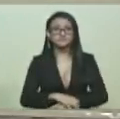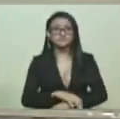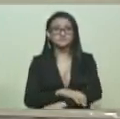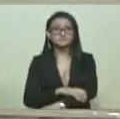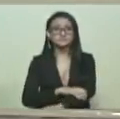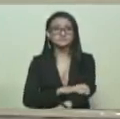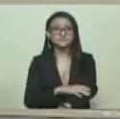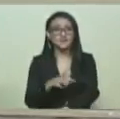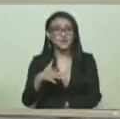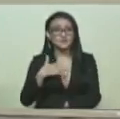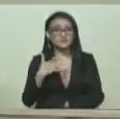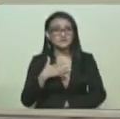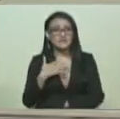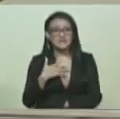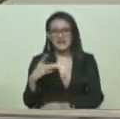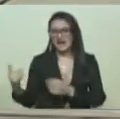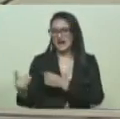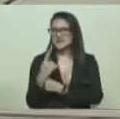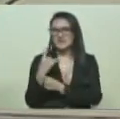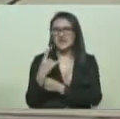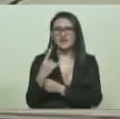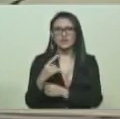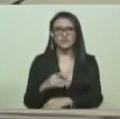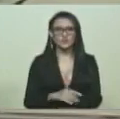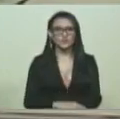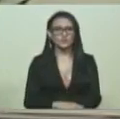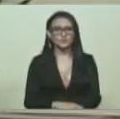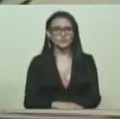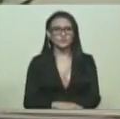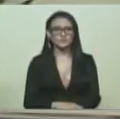Porque se sienten engañados, traicionados.